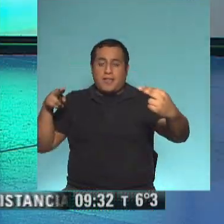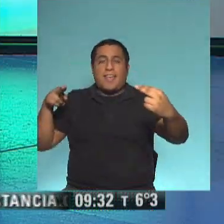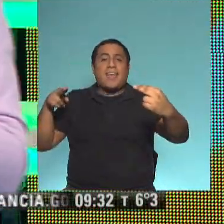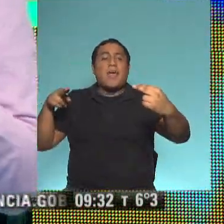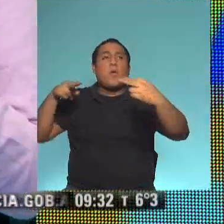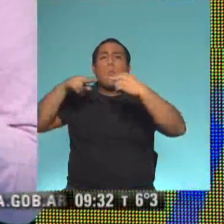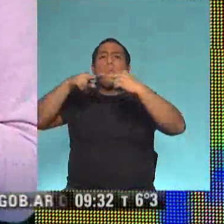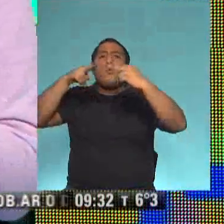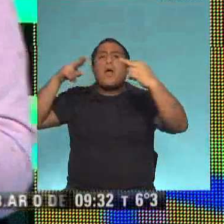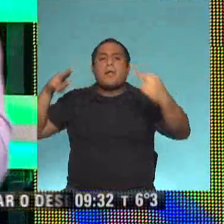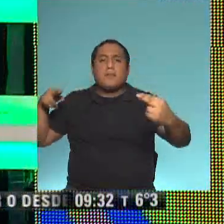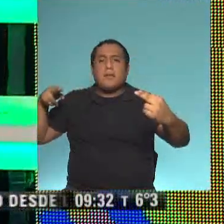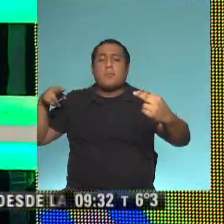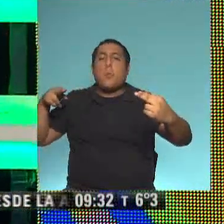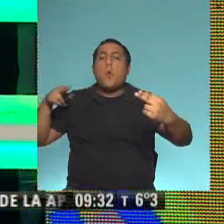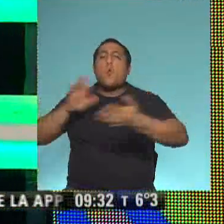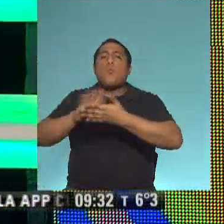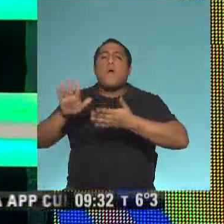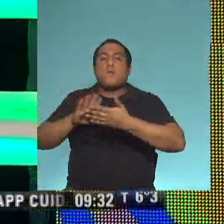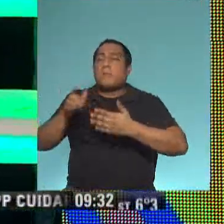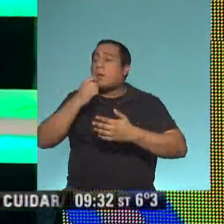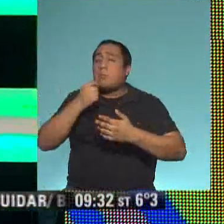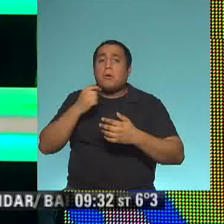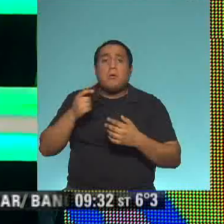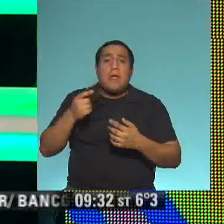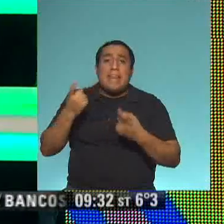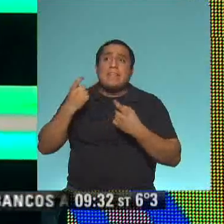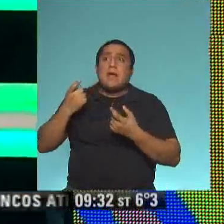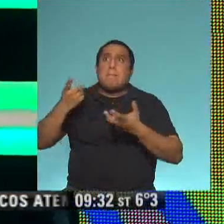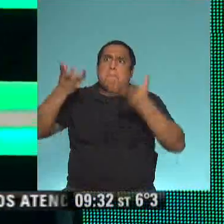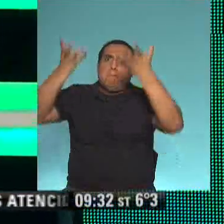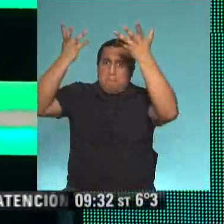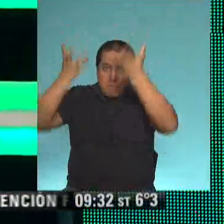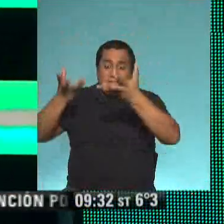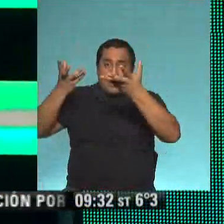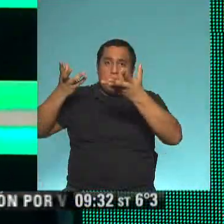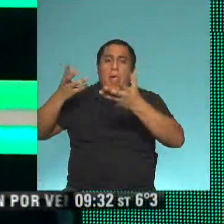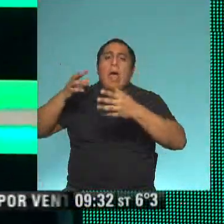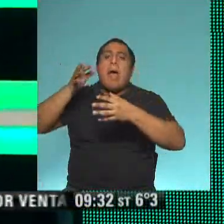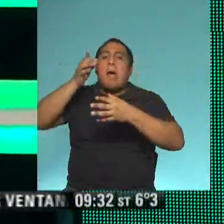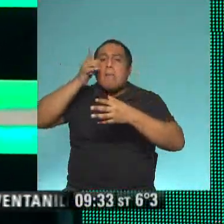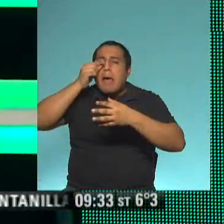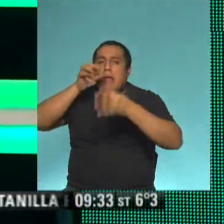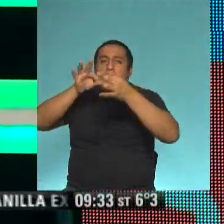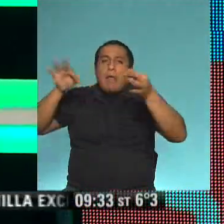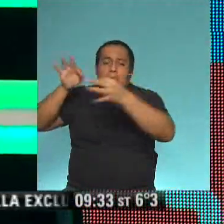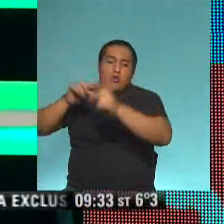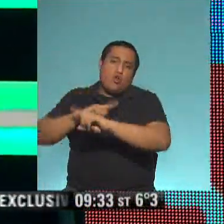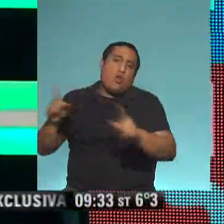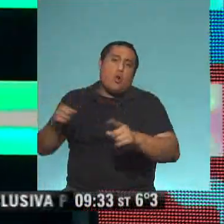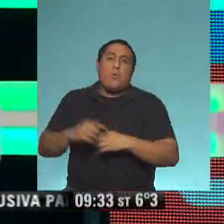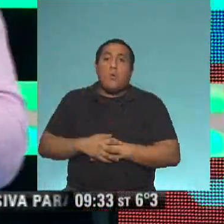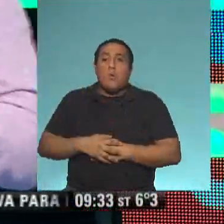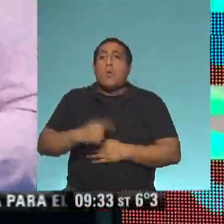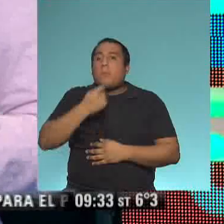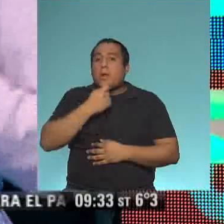un puente generalmente que son más modernos, que tienen otros materiales y que resisten mucho peso. ¿Vieron, por ejemplo, cuando pasan esos camiones con